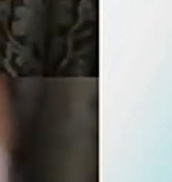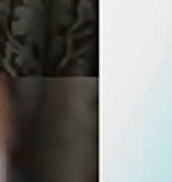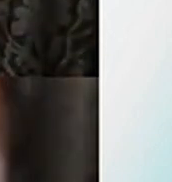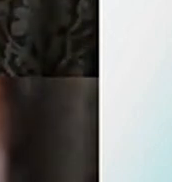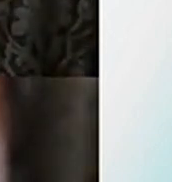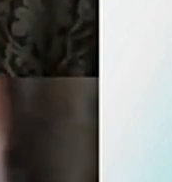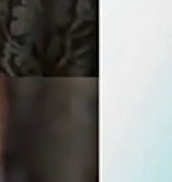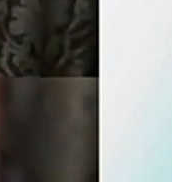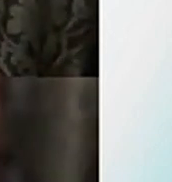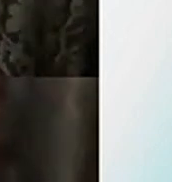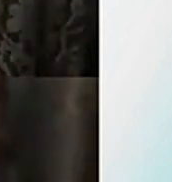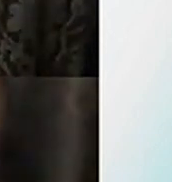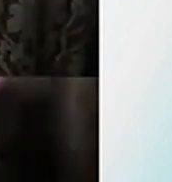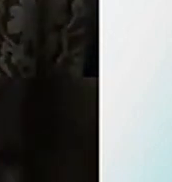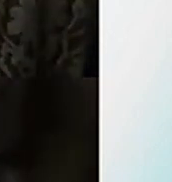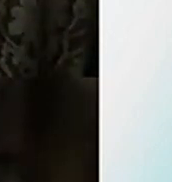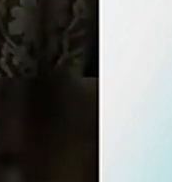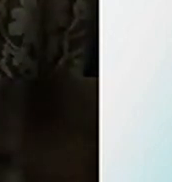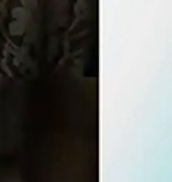Montaña.